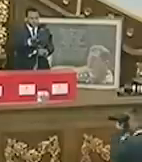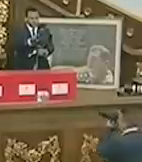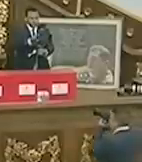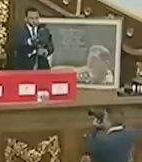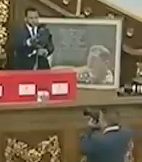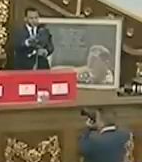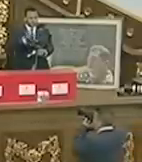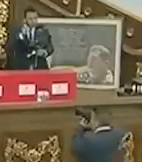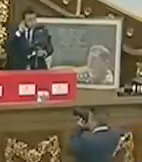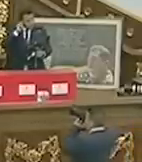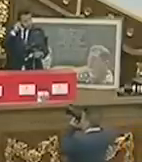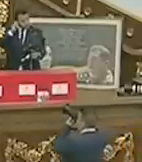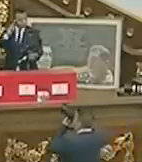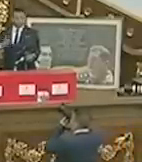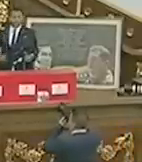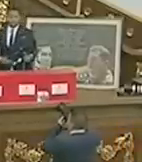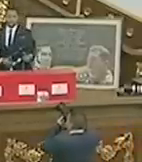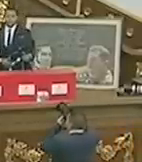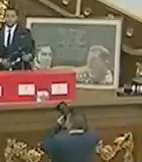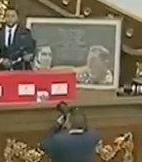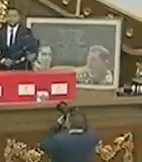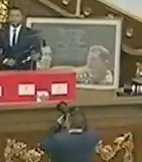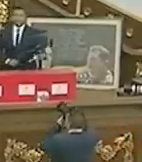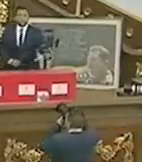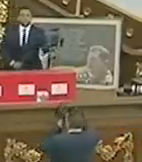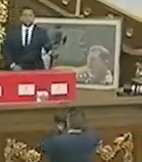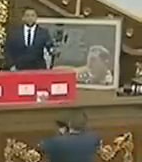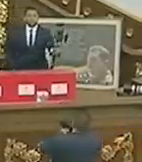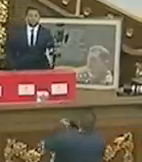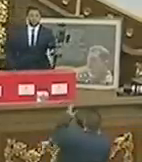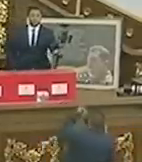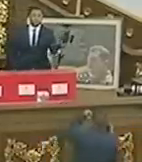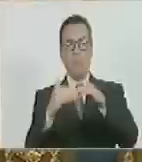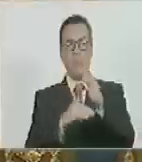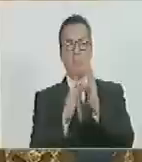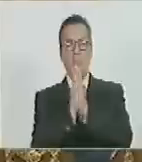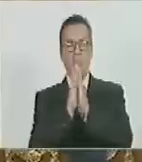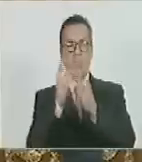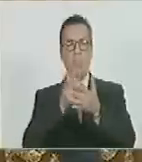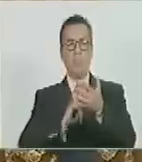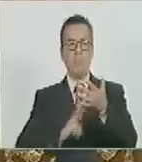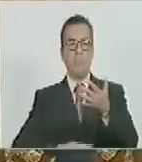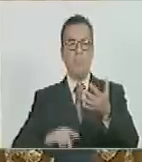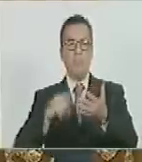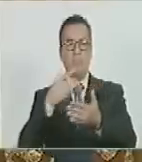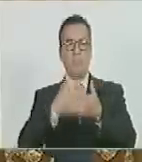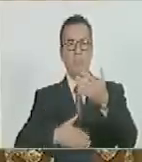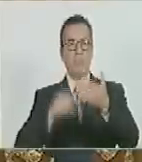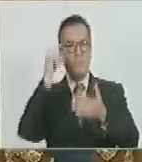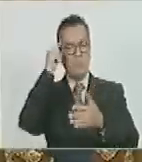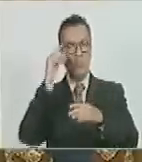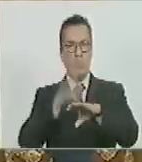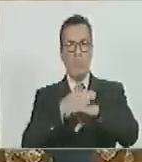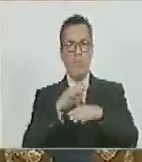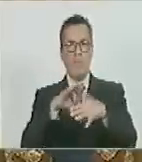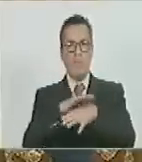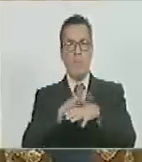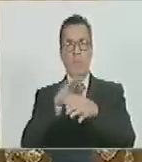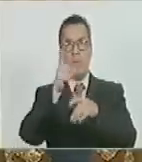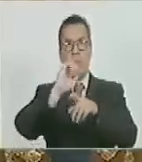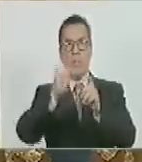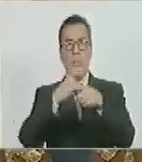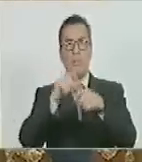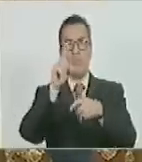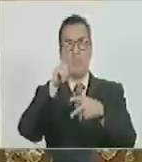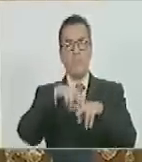Gracias, la voz anónima que me ayudó. Ciudadana subsecretaria, sírvase dar lectura al acta de la sesión ordinaria del día martes 1 de